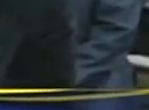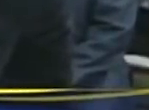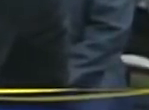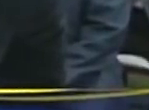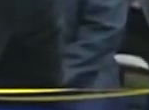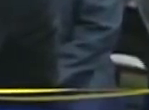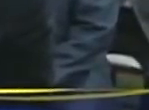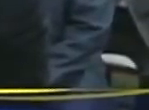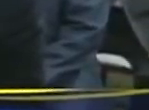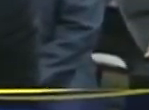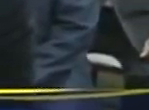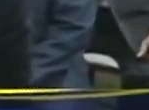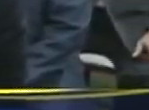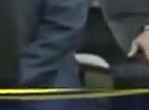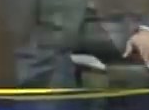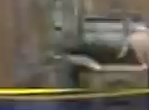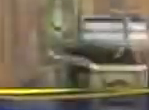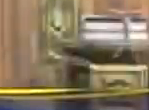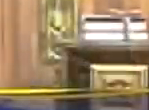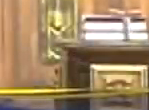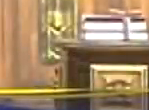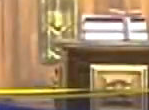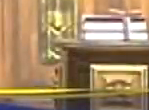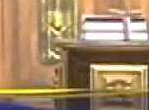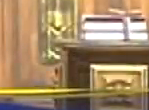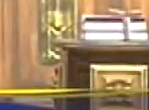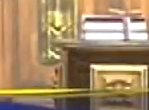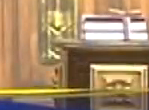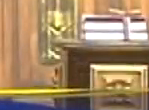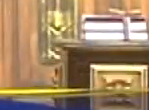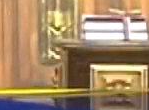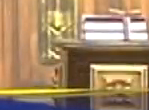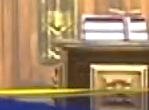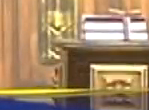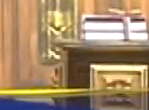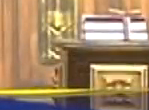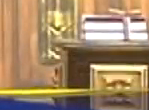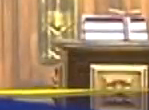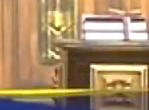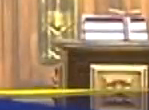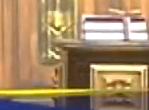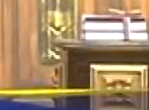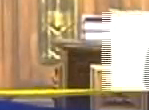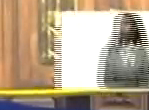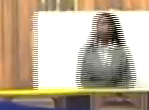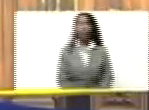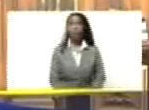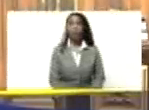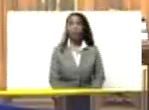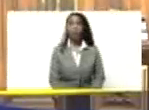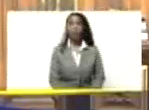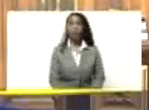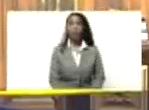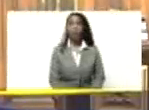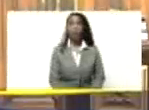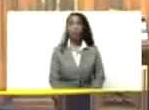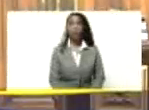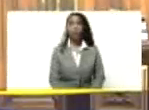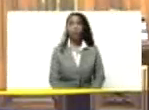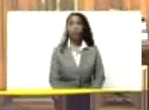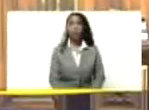nacional conformó una comisión permanente de diálogo político de pacificación de reencuentro